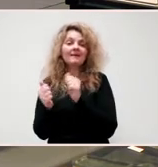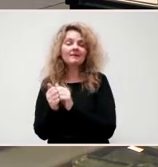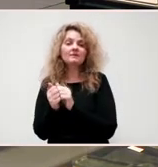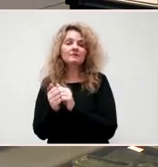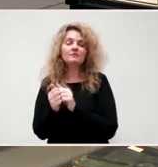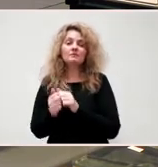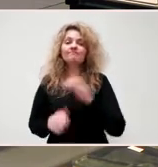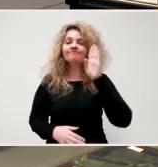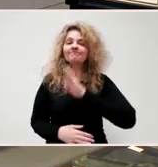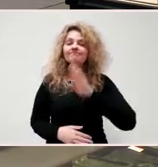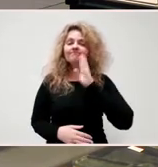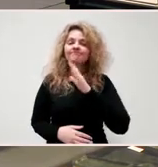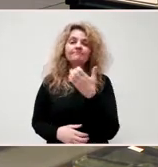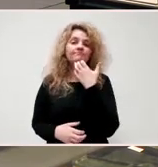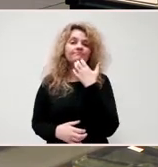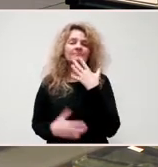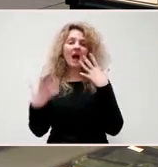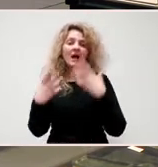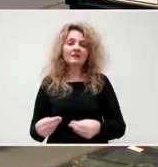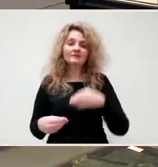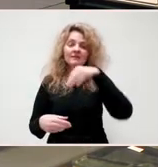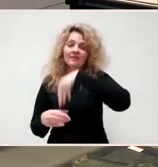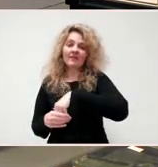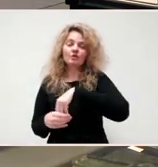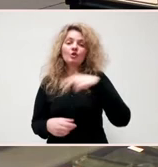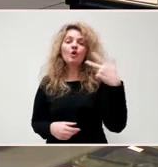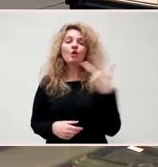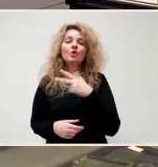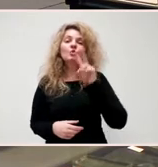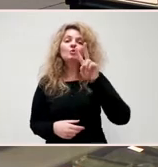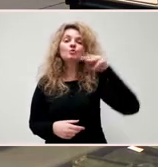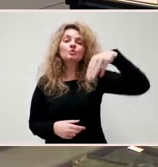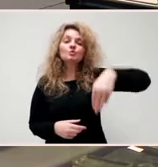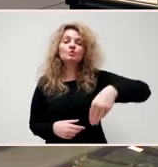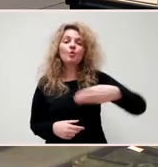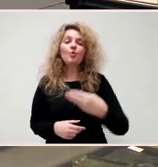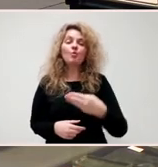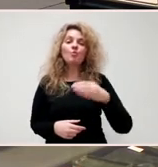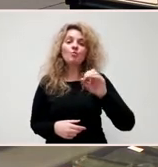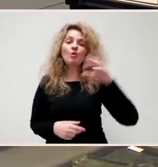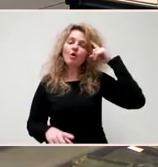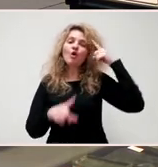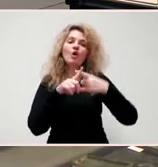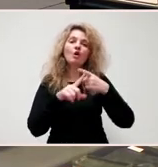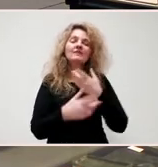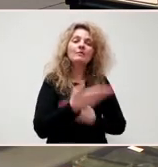de lingotes metálicos con fraudulentos, non, por esa cantidad de chumbo que poseen para